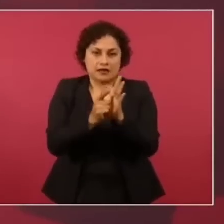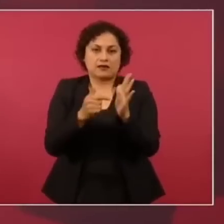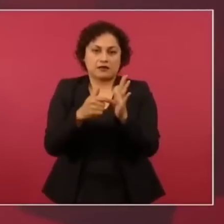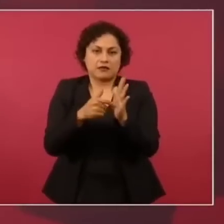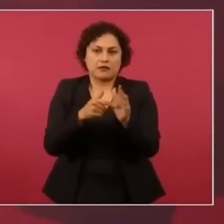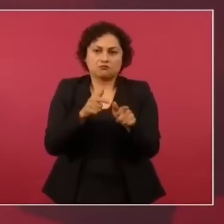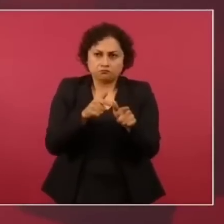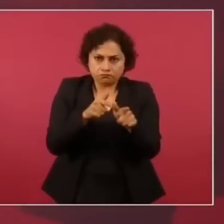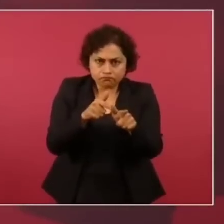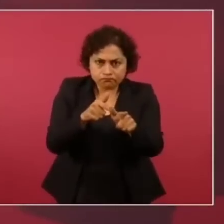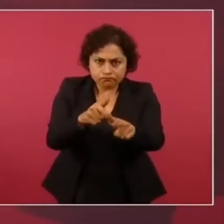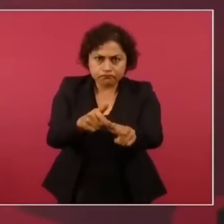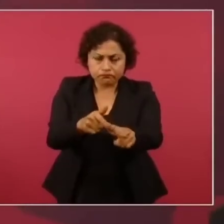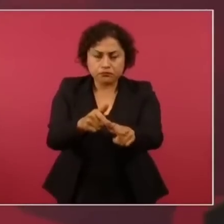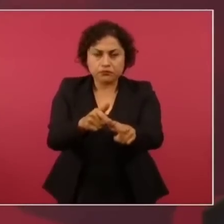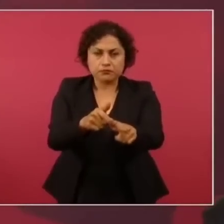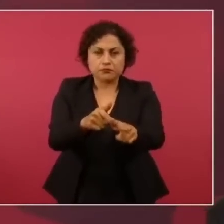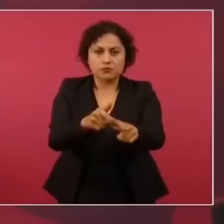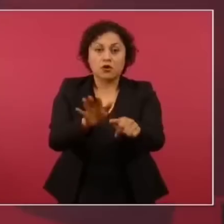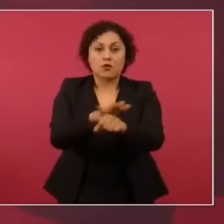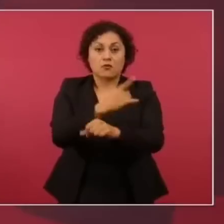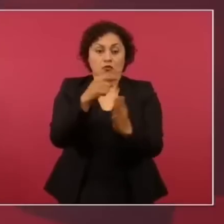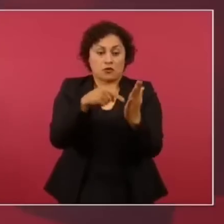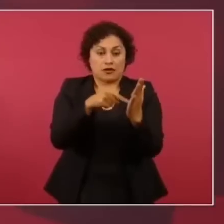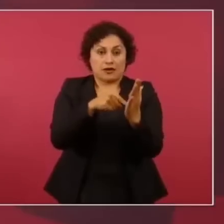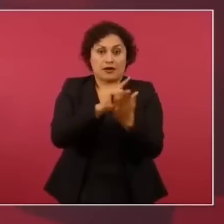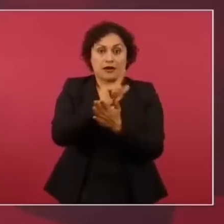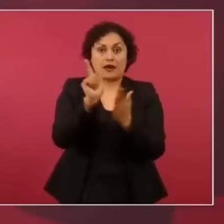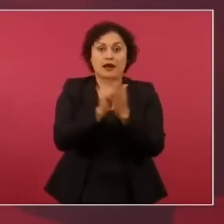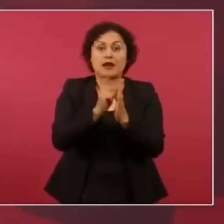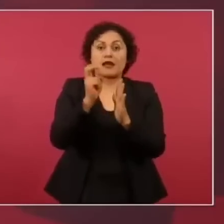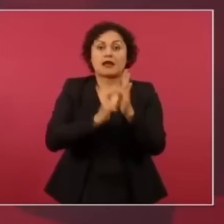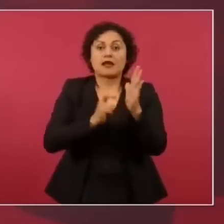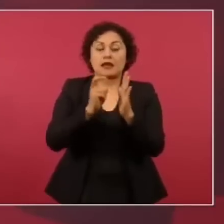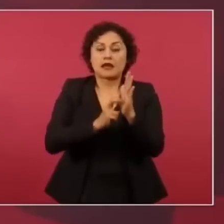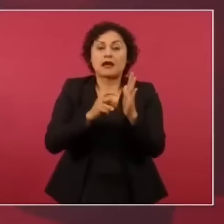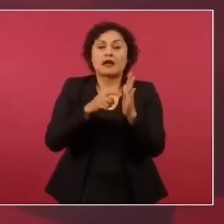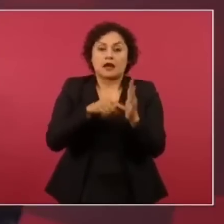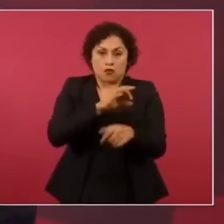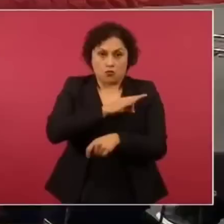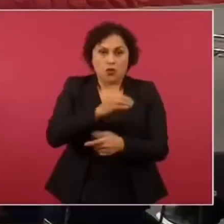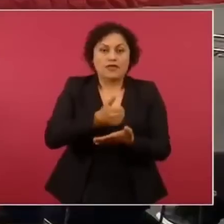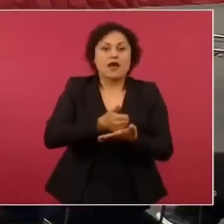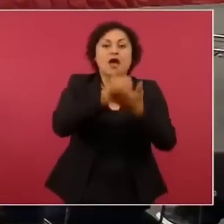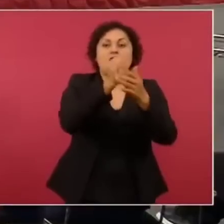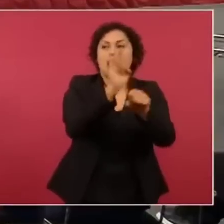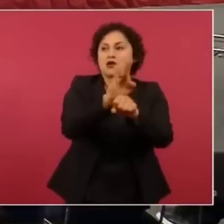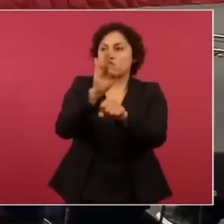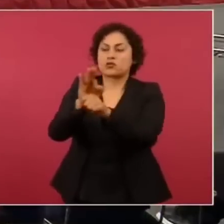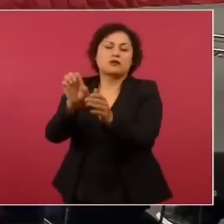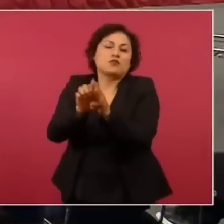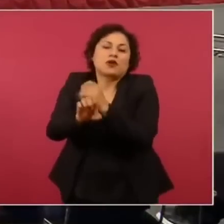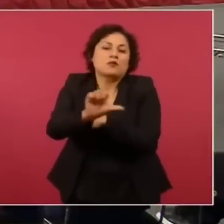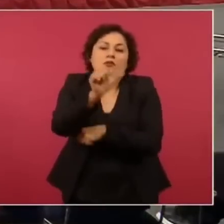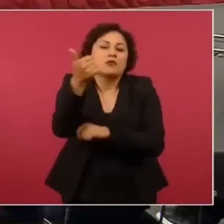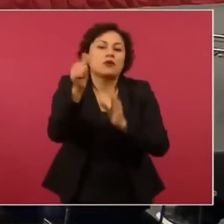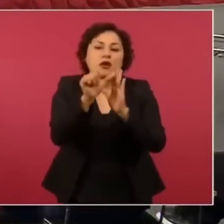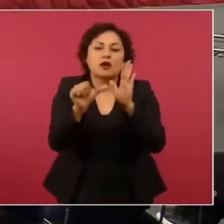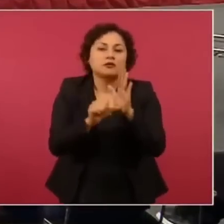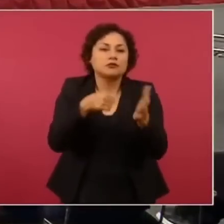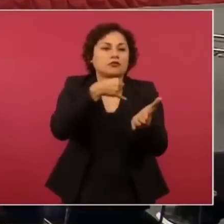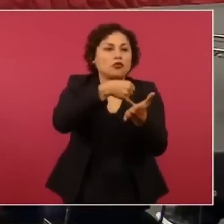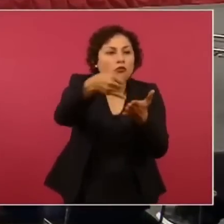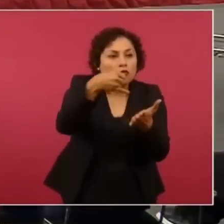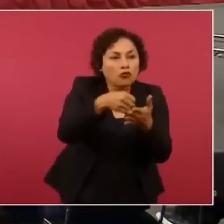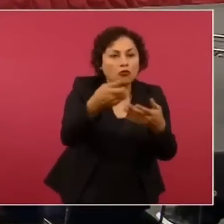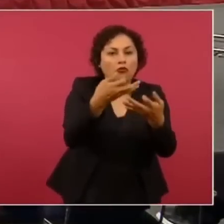retroactiva, no se hubiera podido hacer el reparto agrario, no se hubiera podido expropiar los bienes de